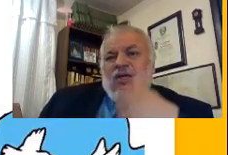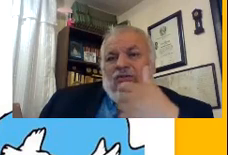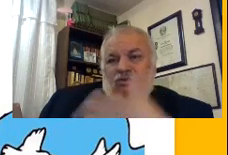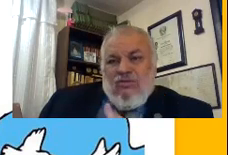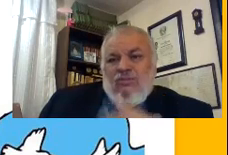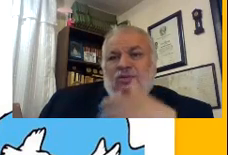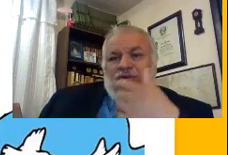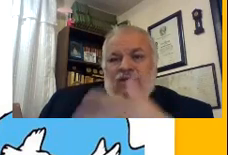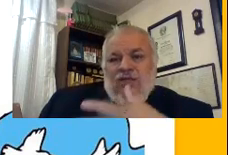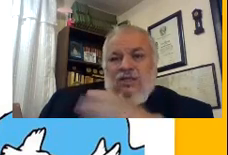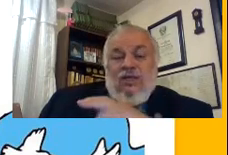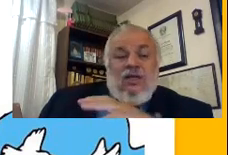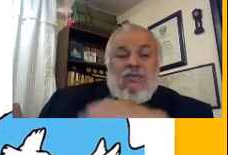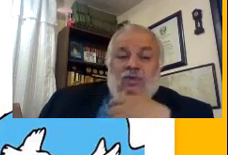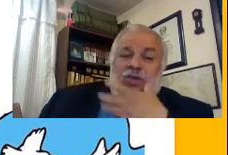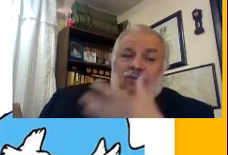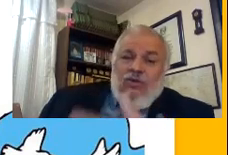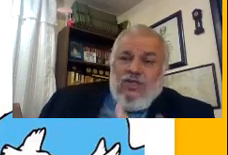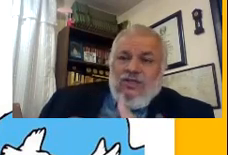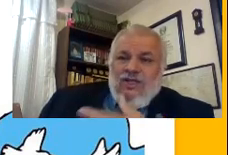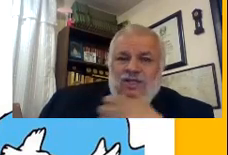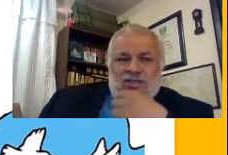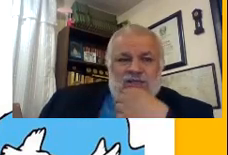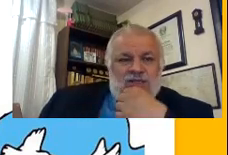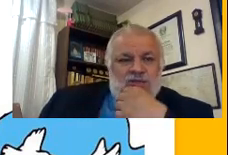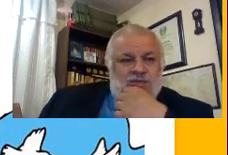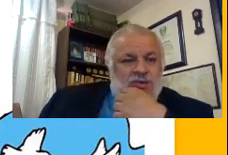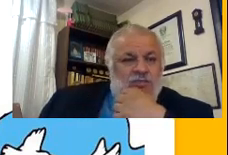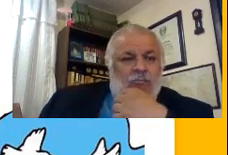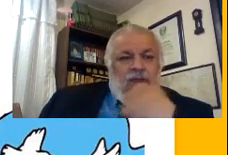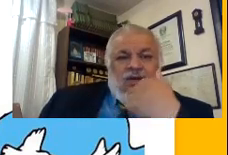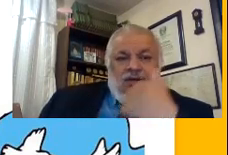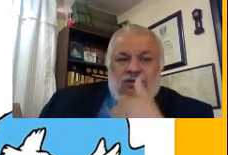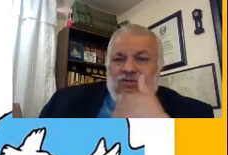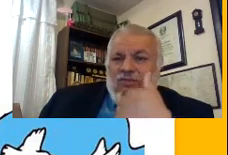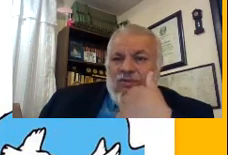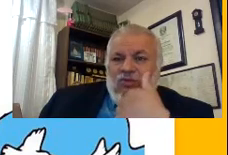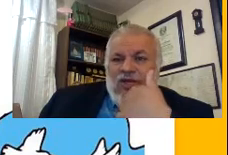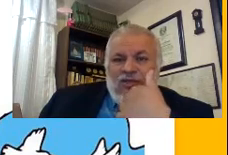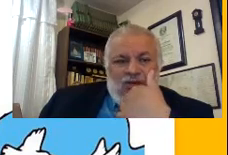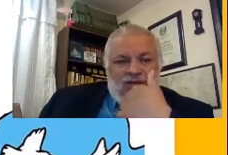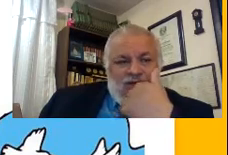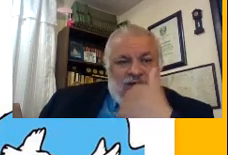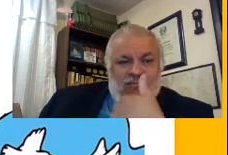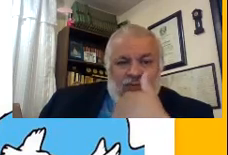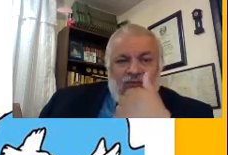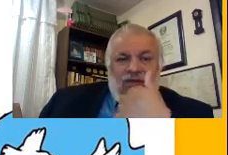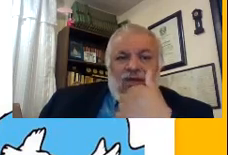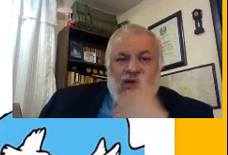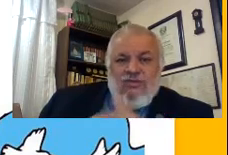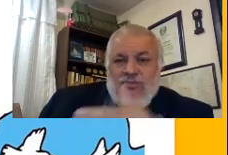en contacto con una persona, pero puede haber otras características. Entonces, bueno, la asociación epidemiológica se basa en